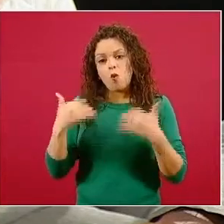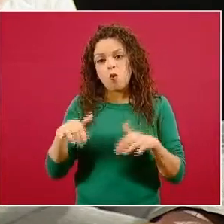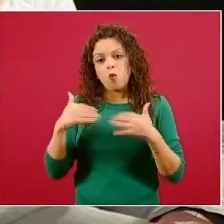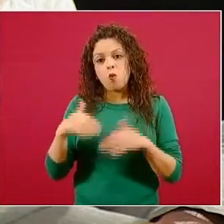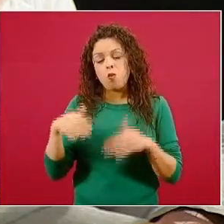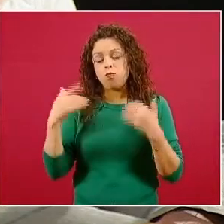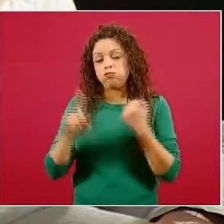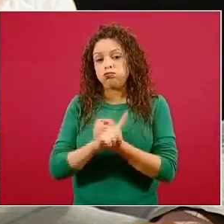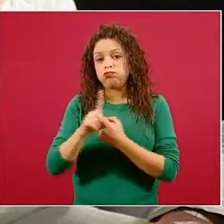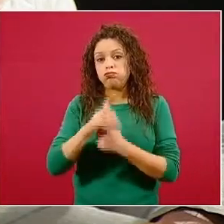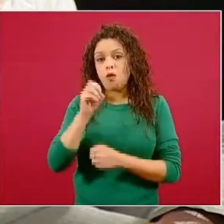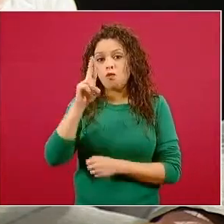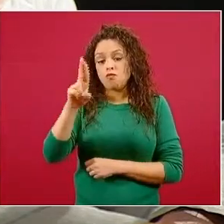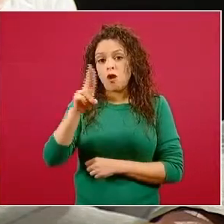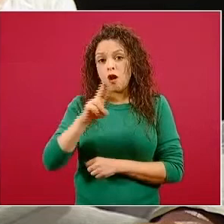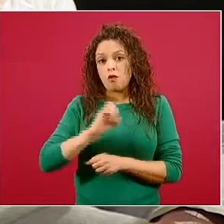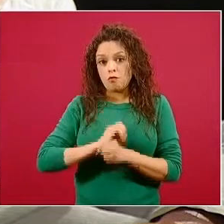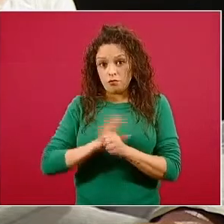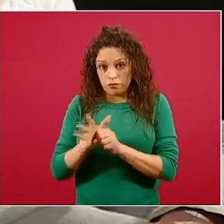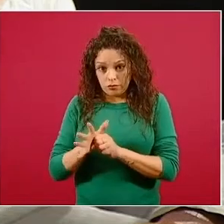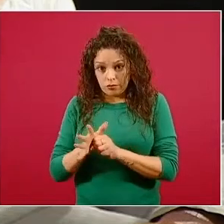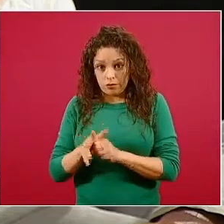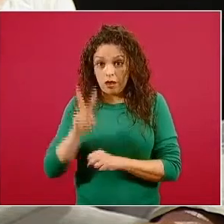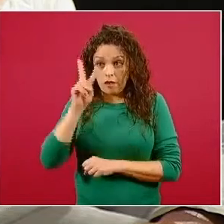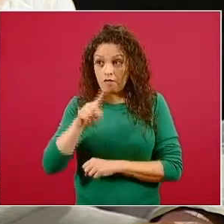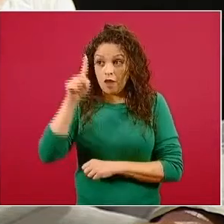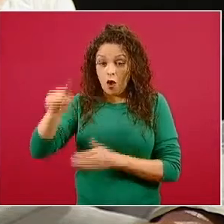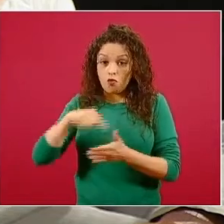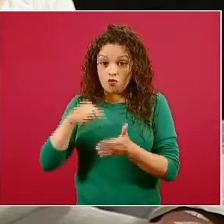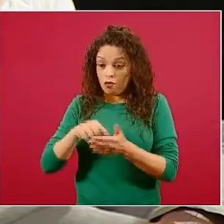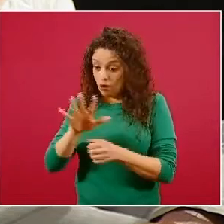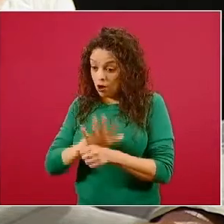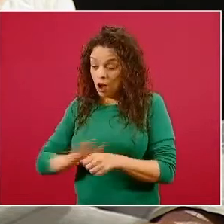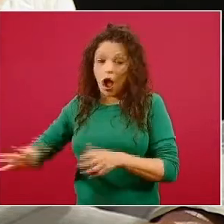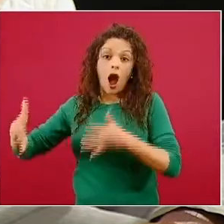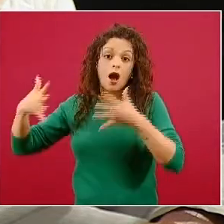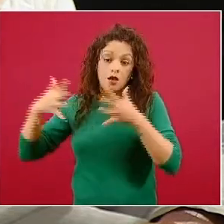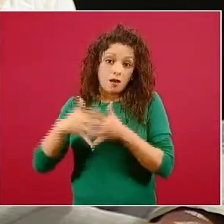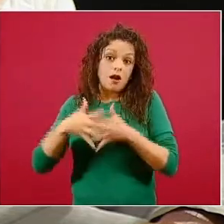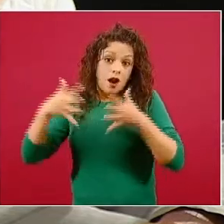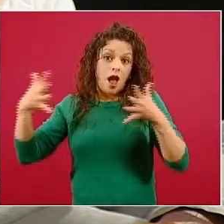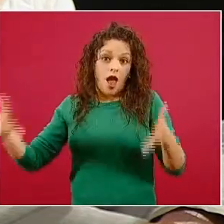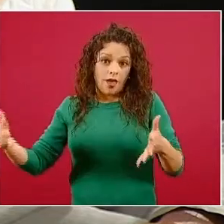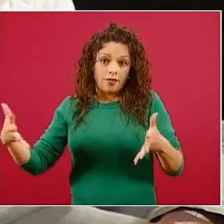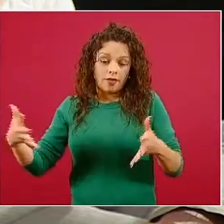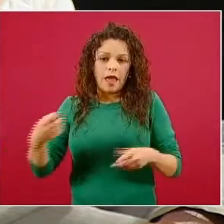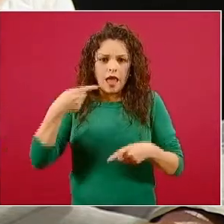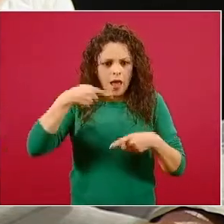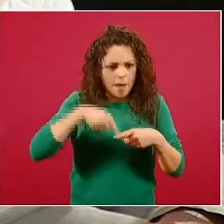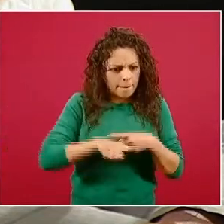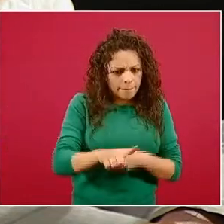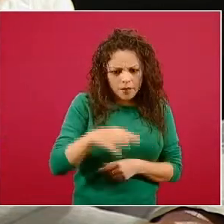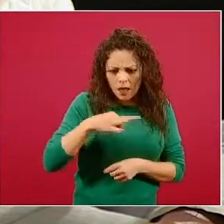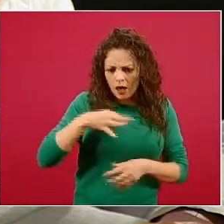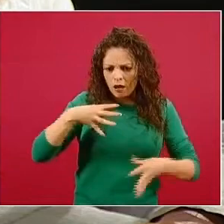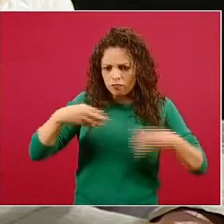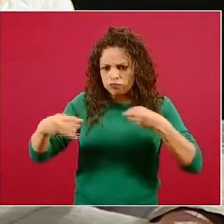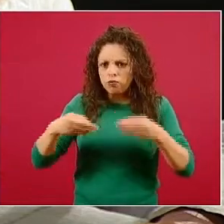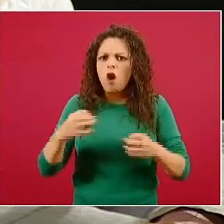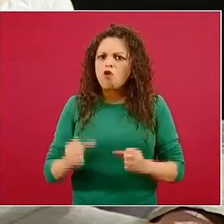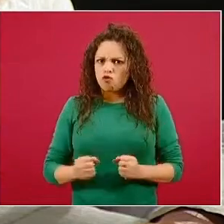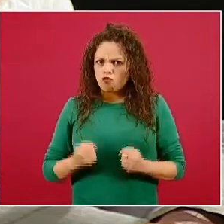país grande en relación al resto de África y empezó la pandemia con mucha fuerza, cerca